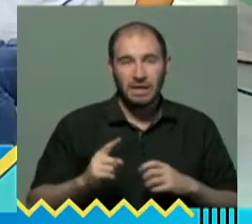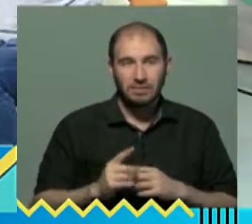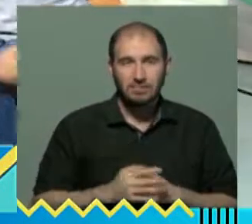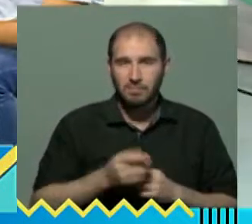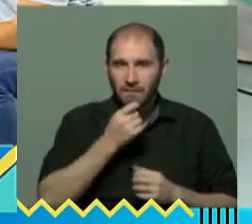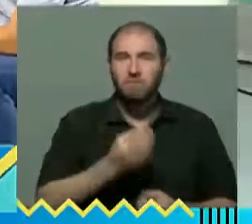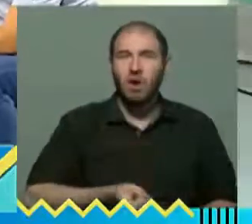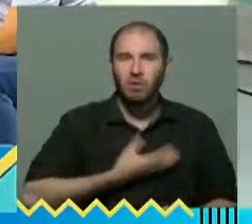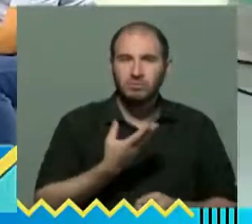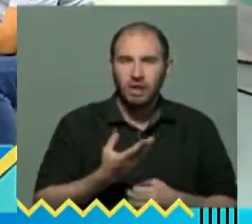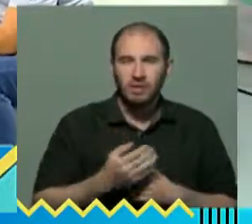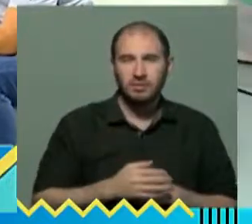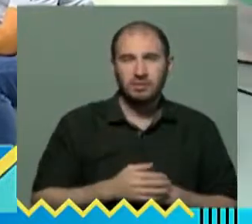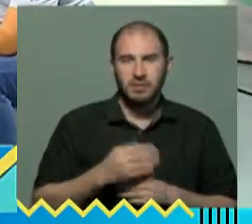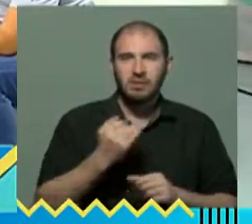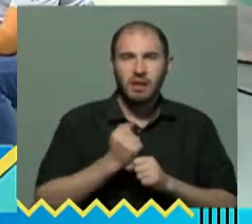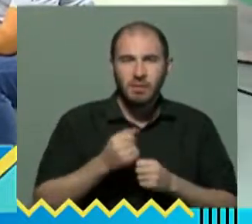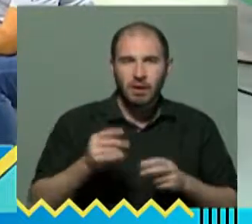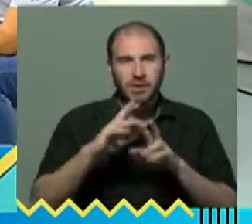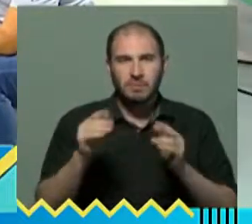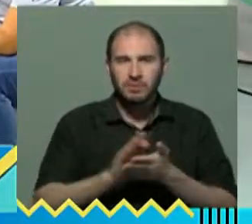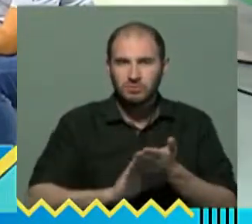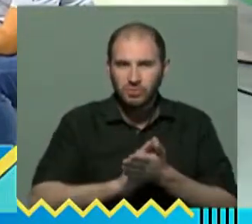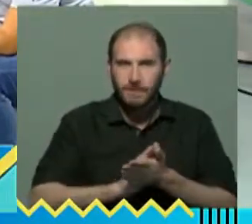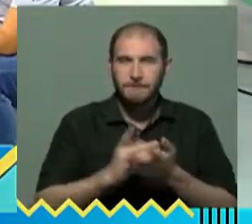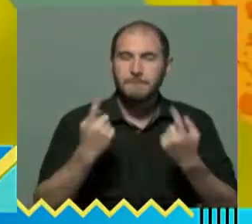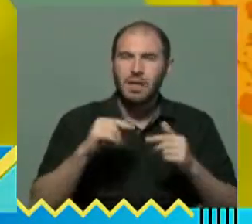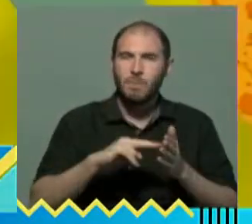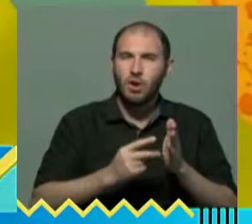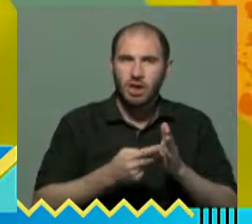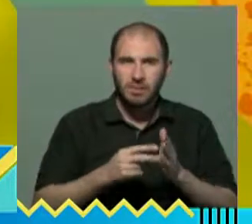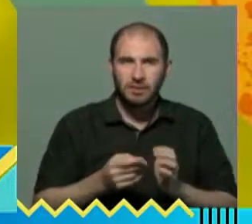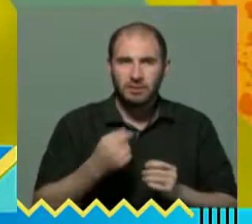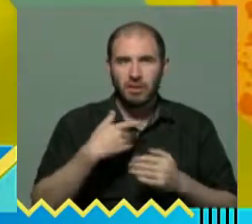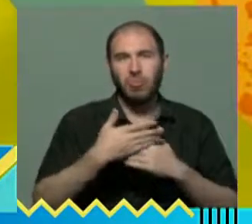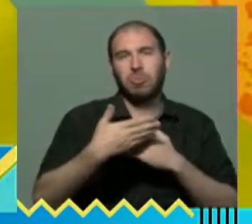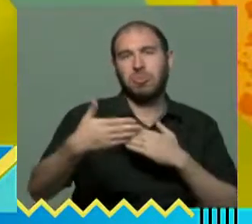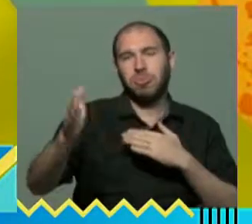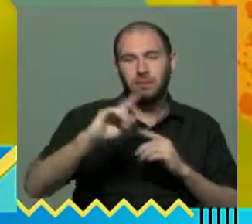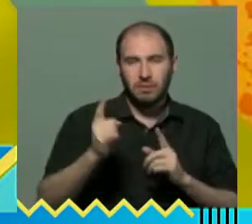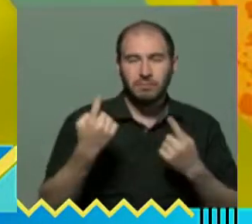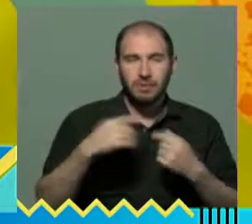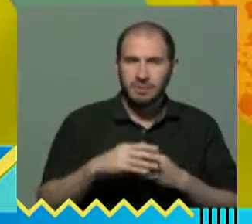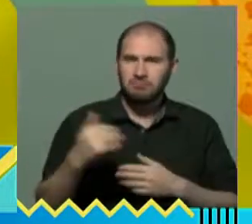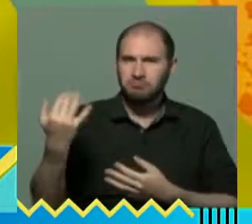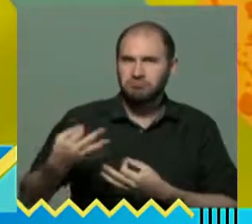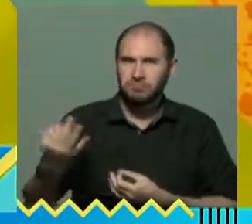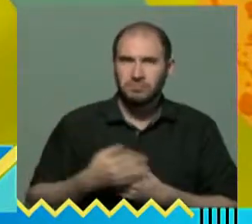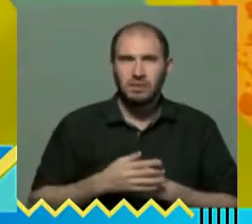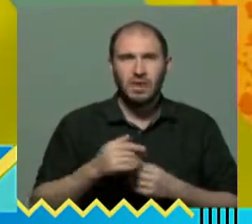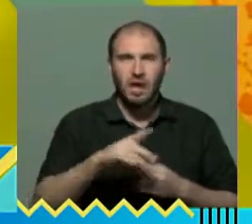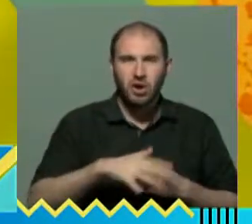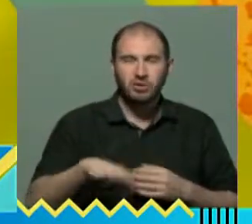que hay voluntad de trabajar el tema. El problema es, perdón si me extiendo un poco, pero es como para tener un poco el contexto de la